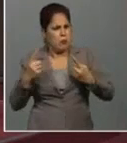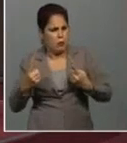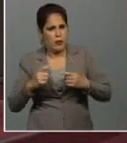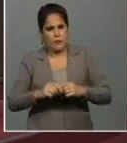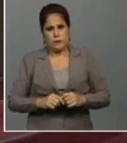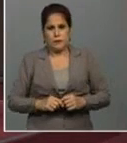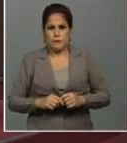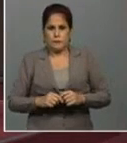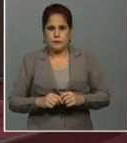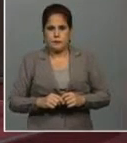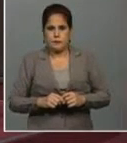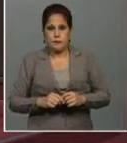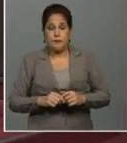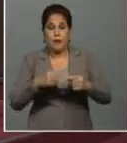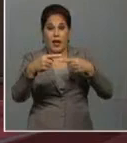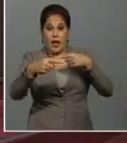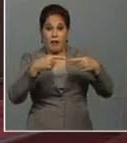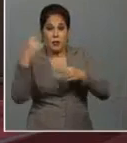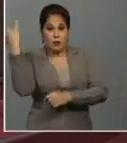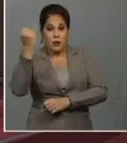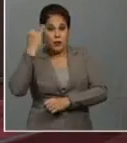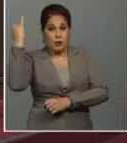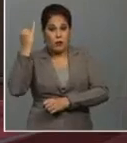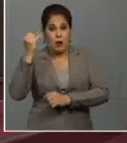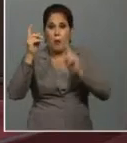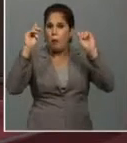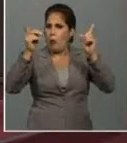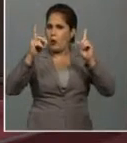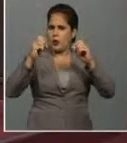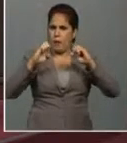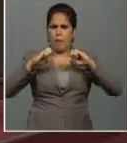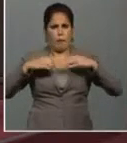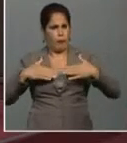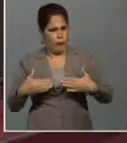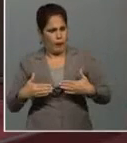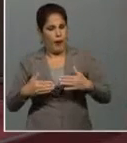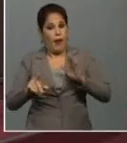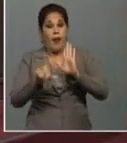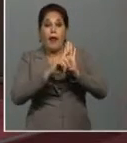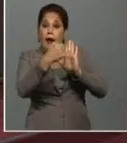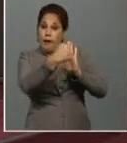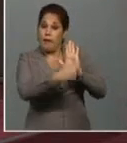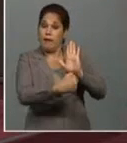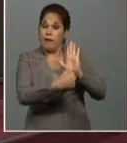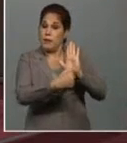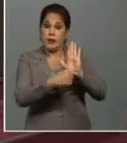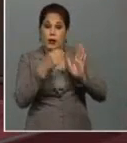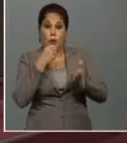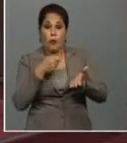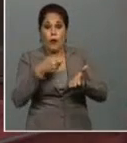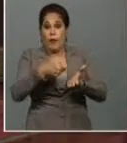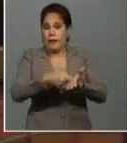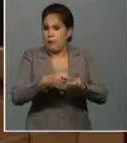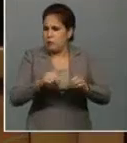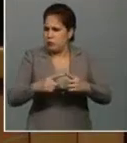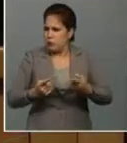y en otros foros internacionales al mantener una política moral y legalmente insostenible